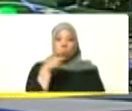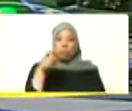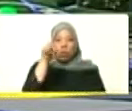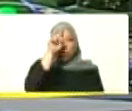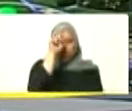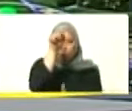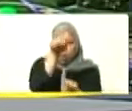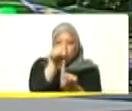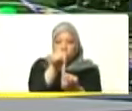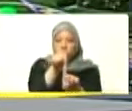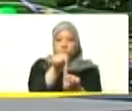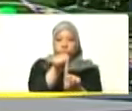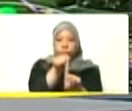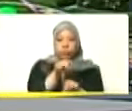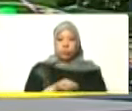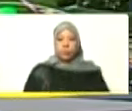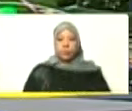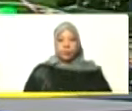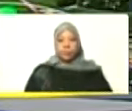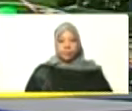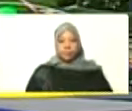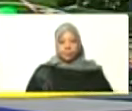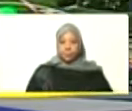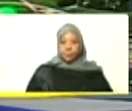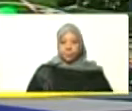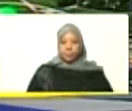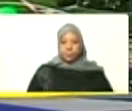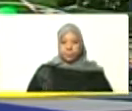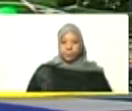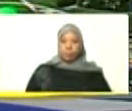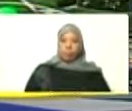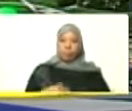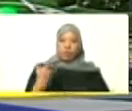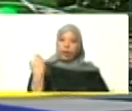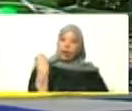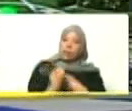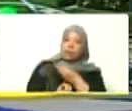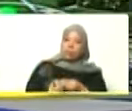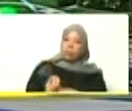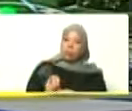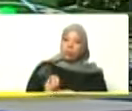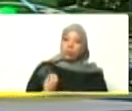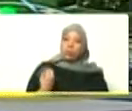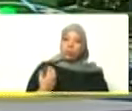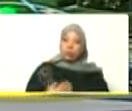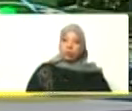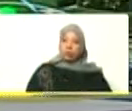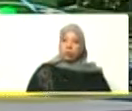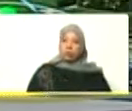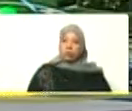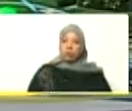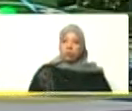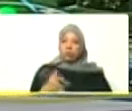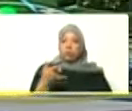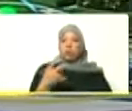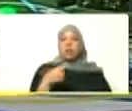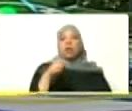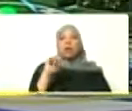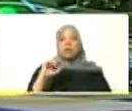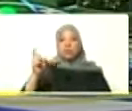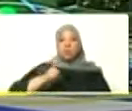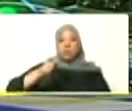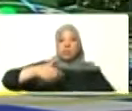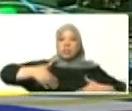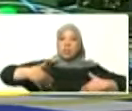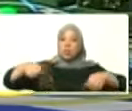vamos cabalgando, y en el cabalgar vamos creando hitos, dejando hitos. Las Bricomil de